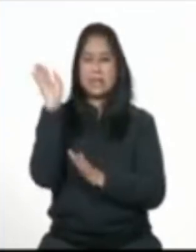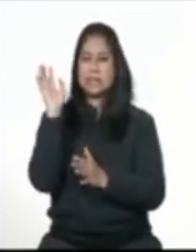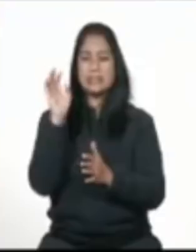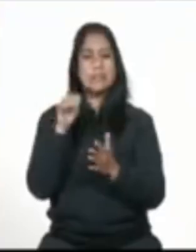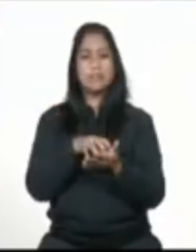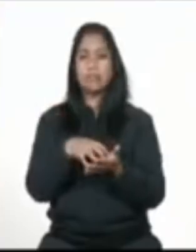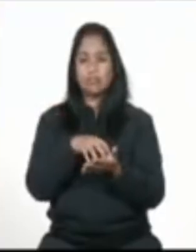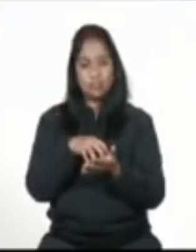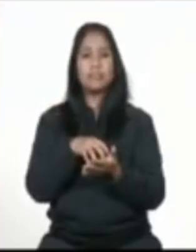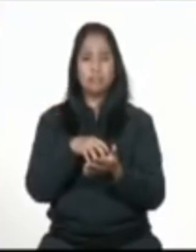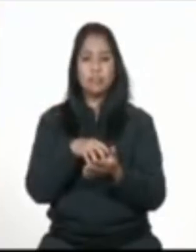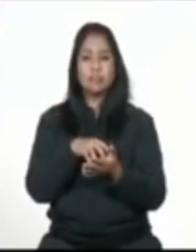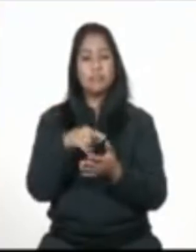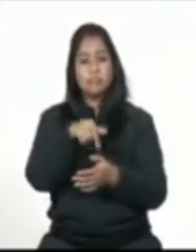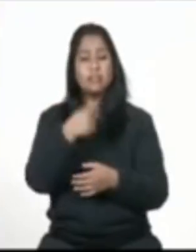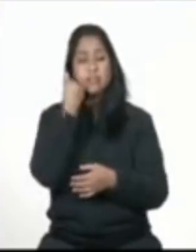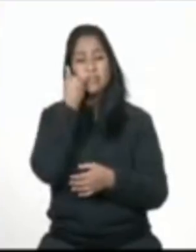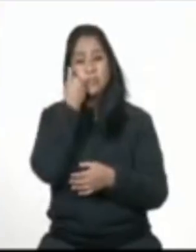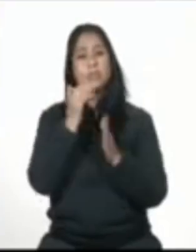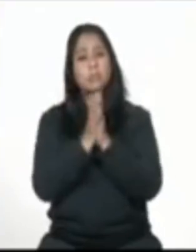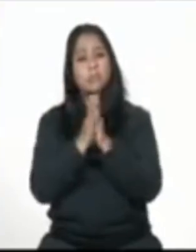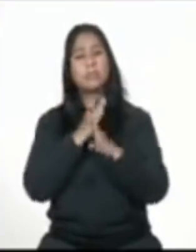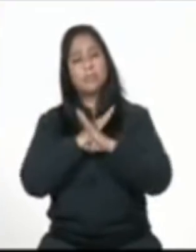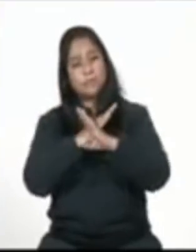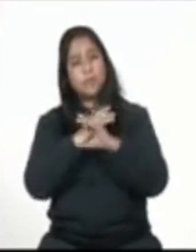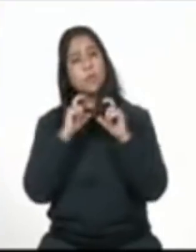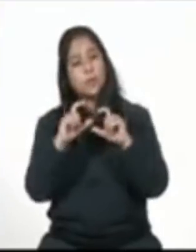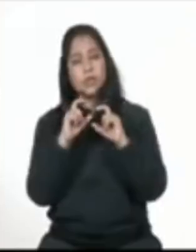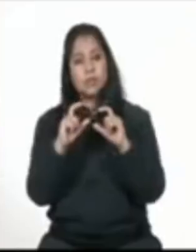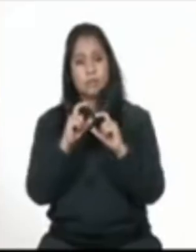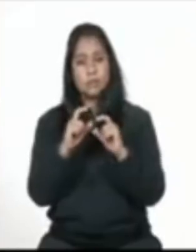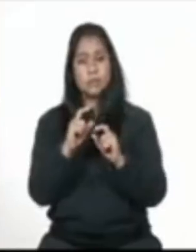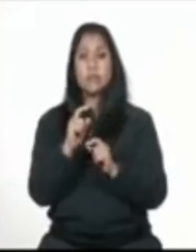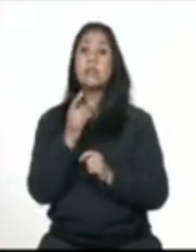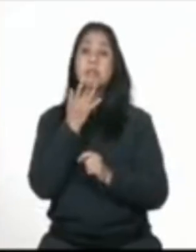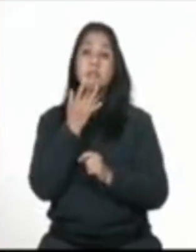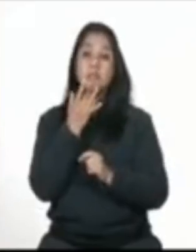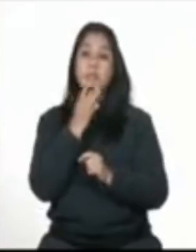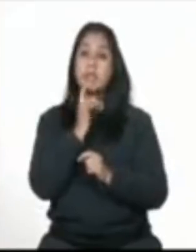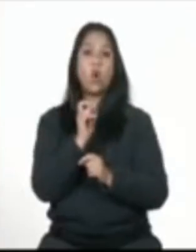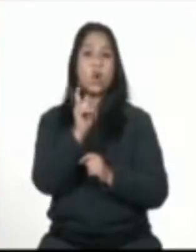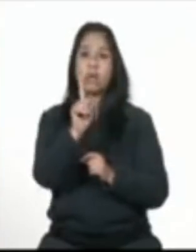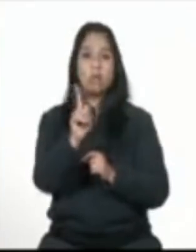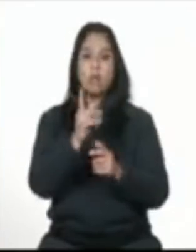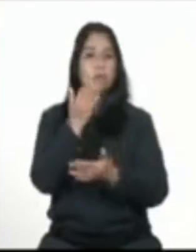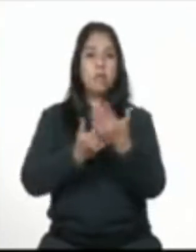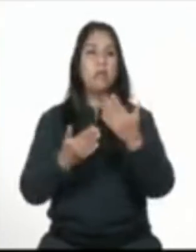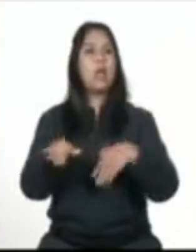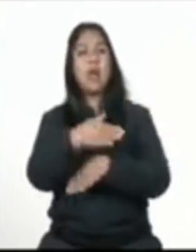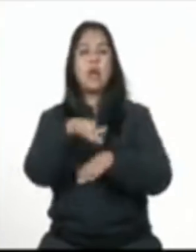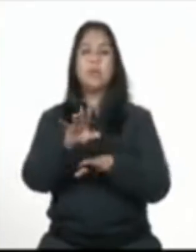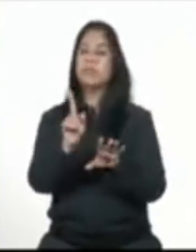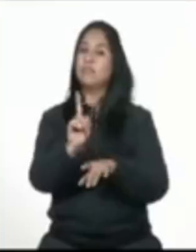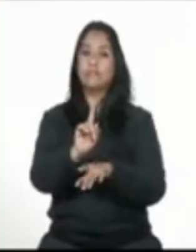perjudicadas con esta enfermedad. Protejámoslos, cuidémoslos, de preferencia que no salgan, de manera tal